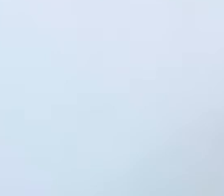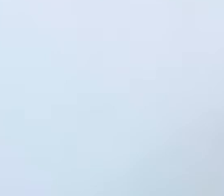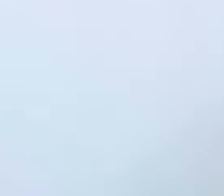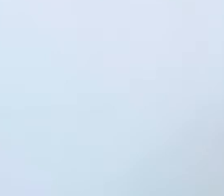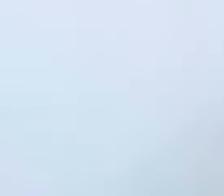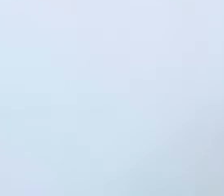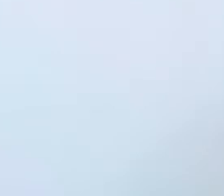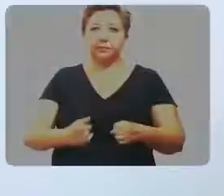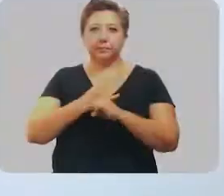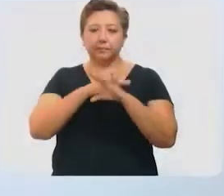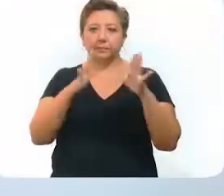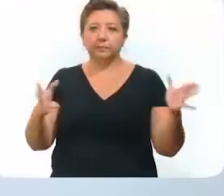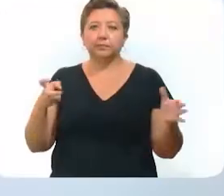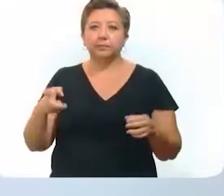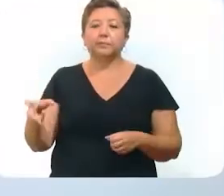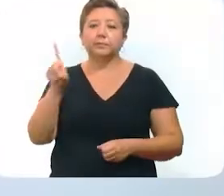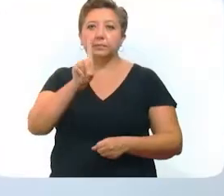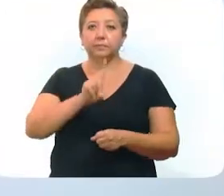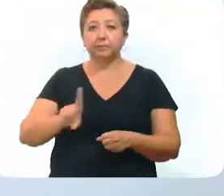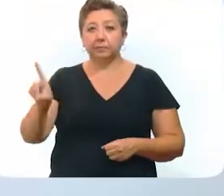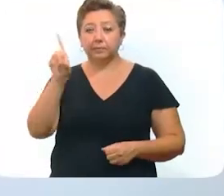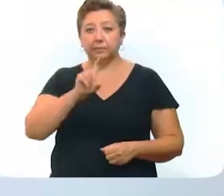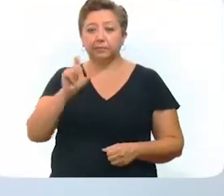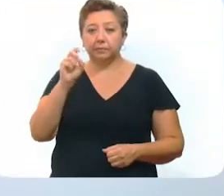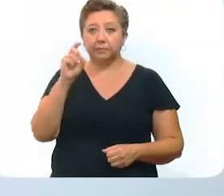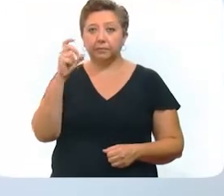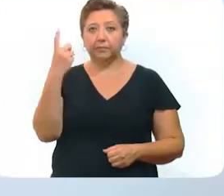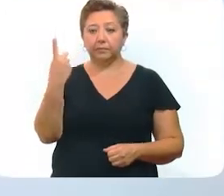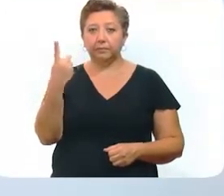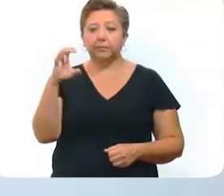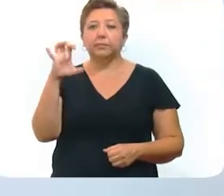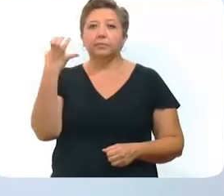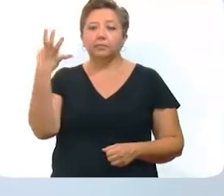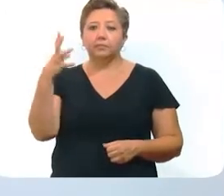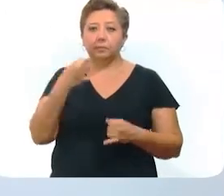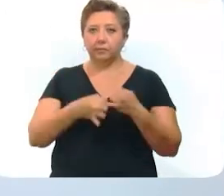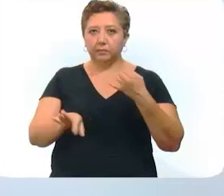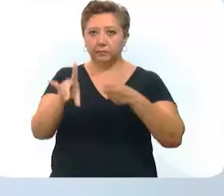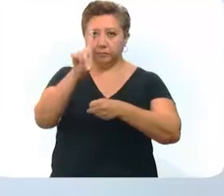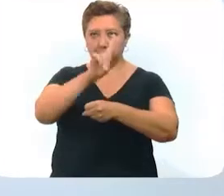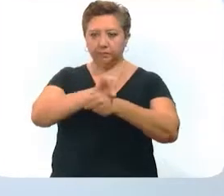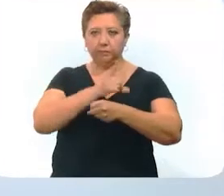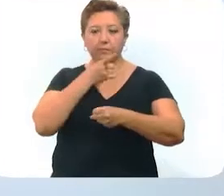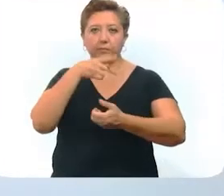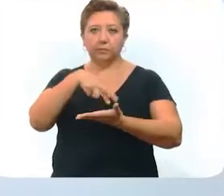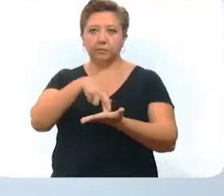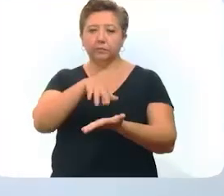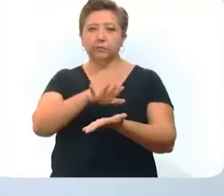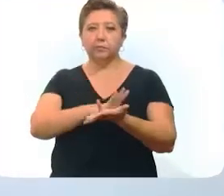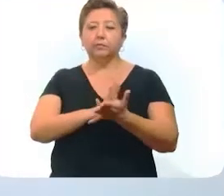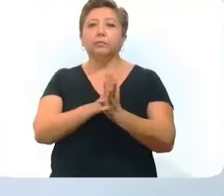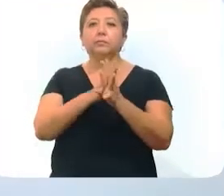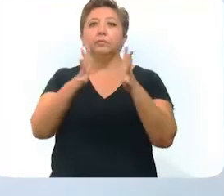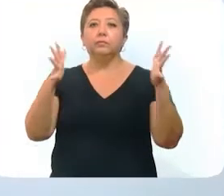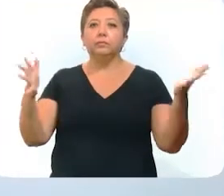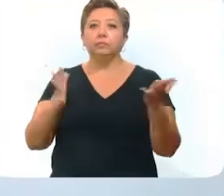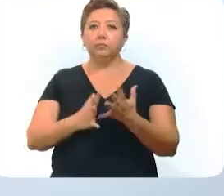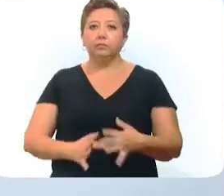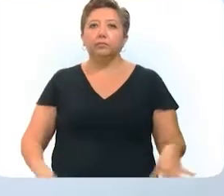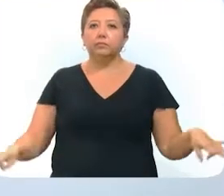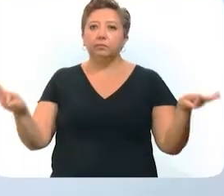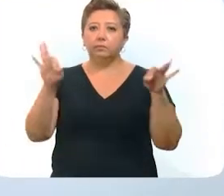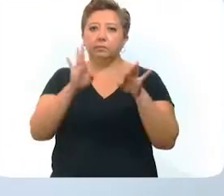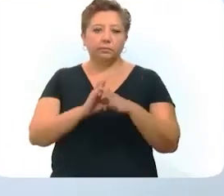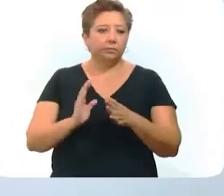Buenas tardes. Este es el parte médico de este domingo 31 de enero. En los últimos días se ha registrado un incremento importante en